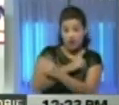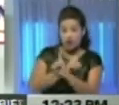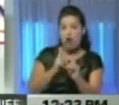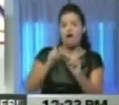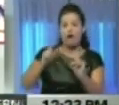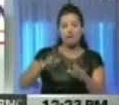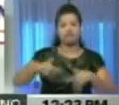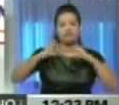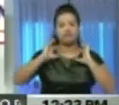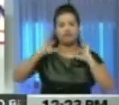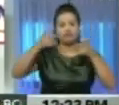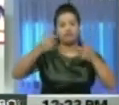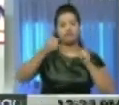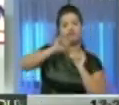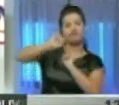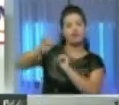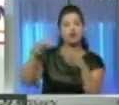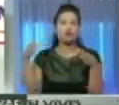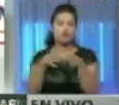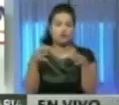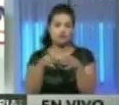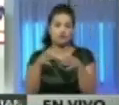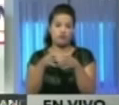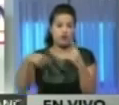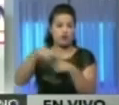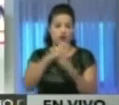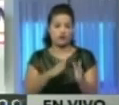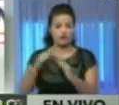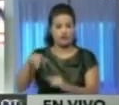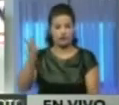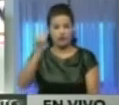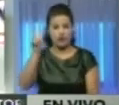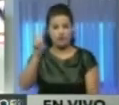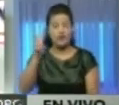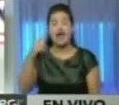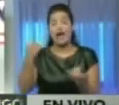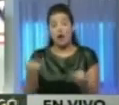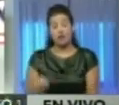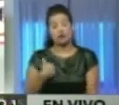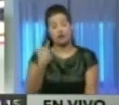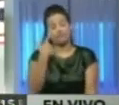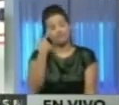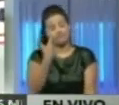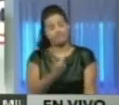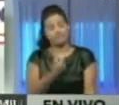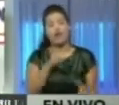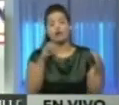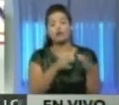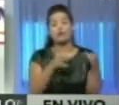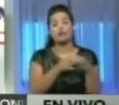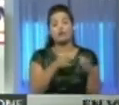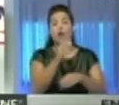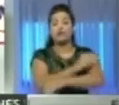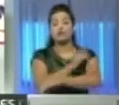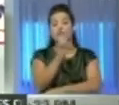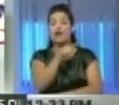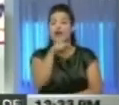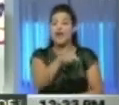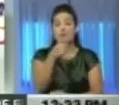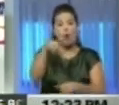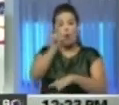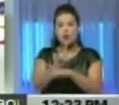que sectores de la ultraderecha venezolana no encuentran otro camino para derrocar al presidente Nicolás